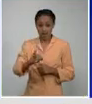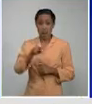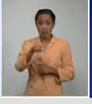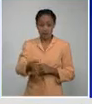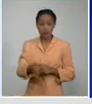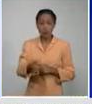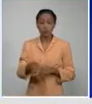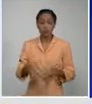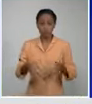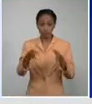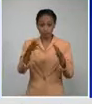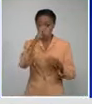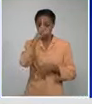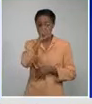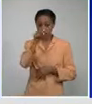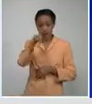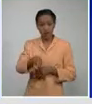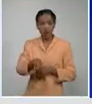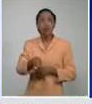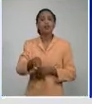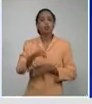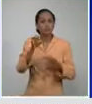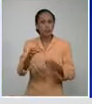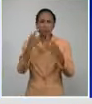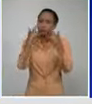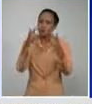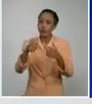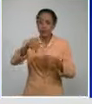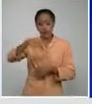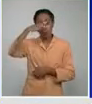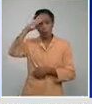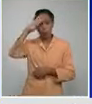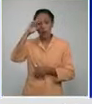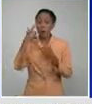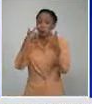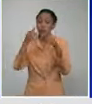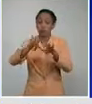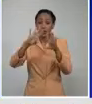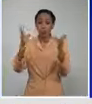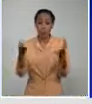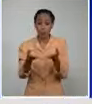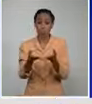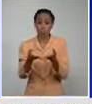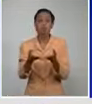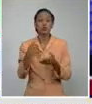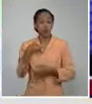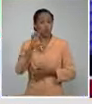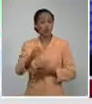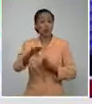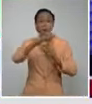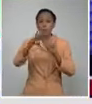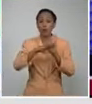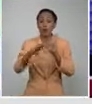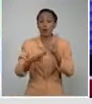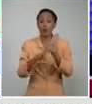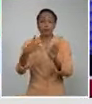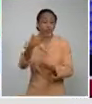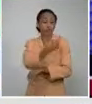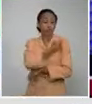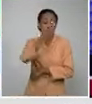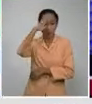Cuba y en el mundo, porque también lo dije, el programa de vacunación de Cuba aplica